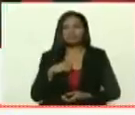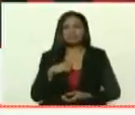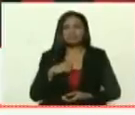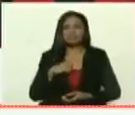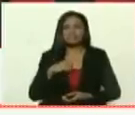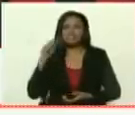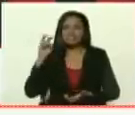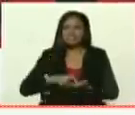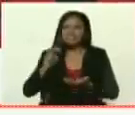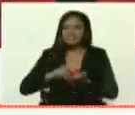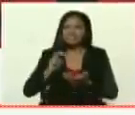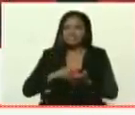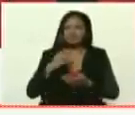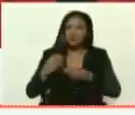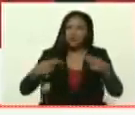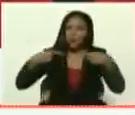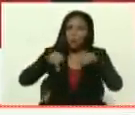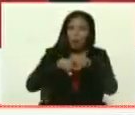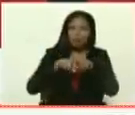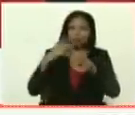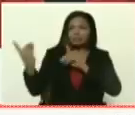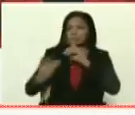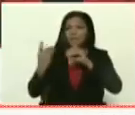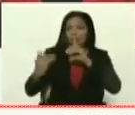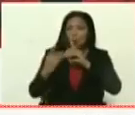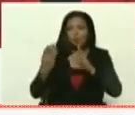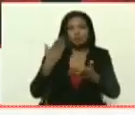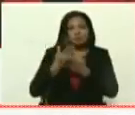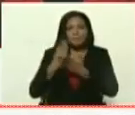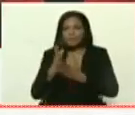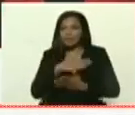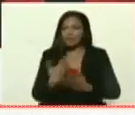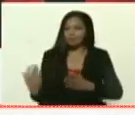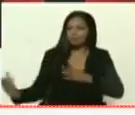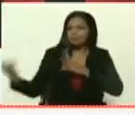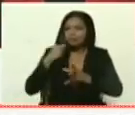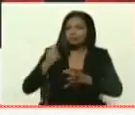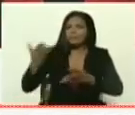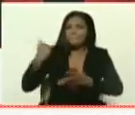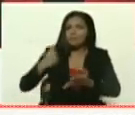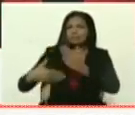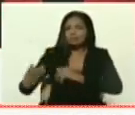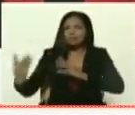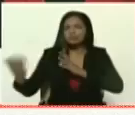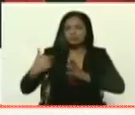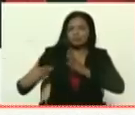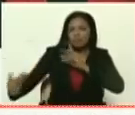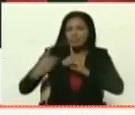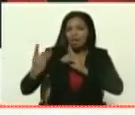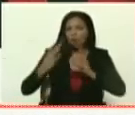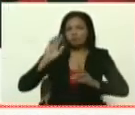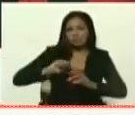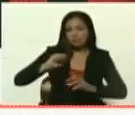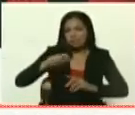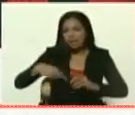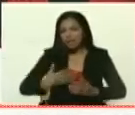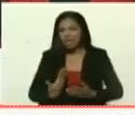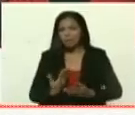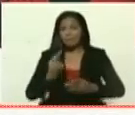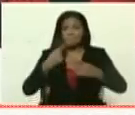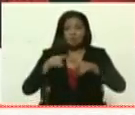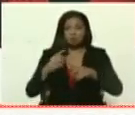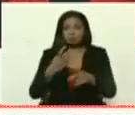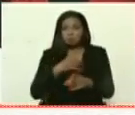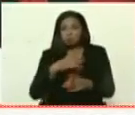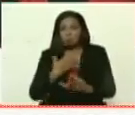en la búsqueda del diálogo con la oposición, siempre. Y en cada etapa se ha establecido